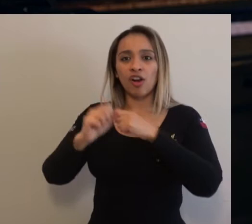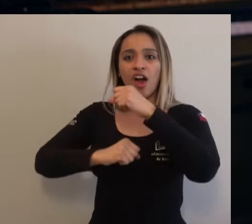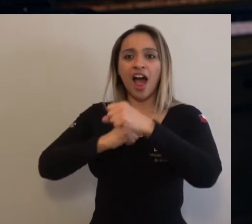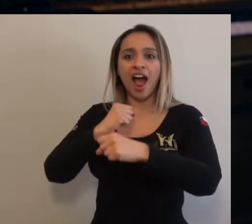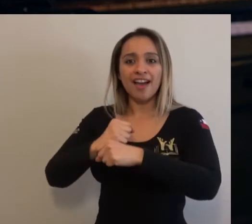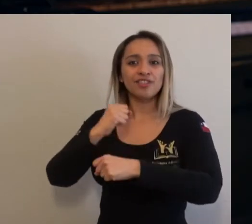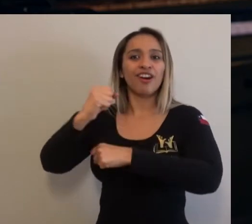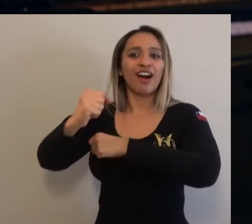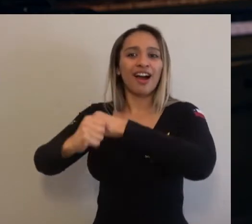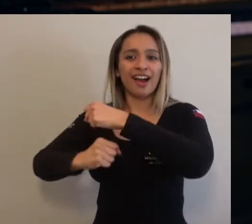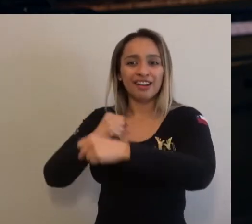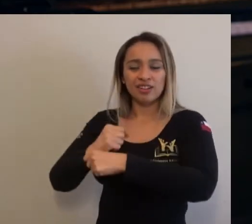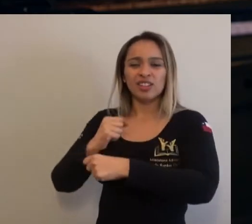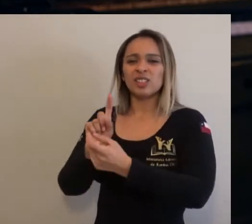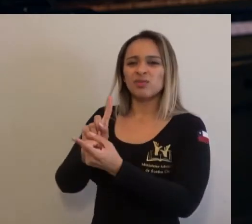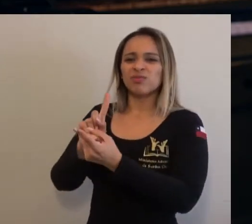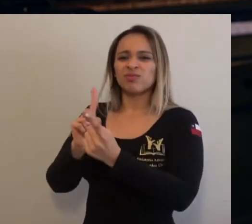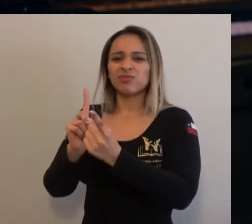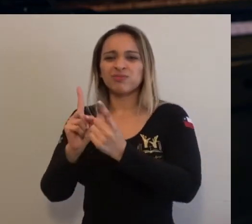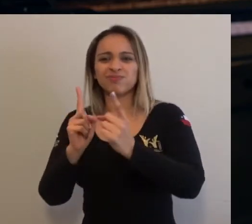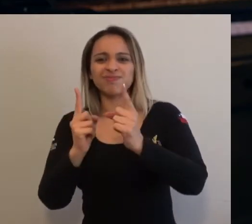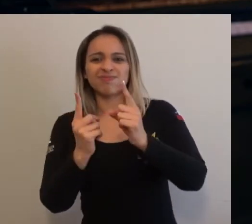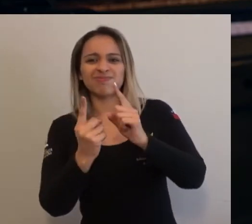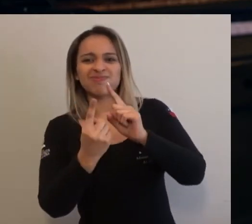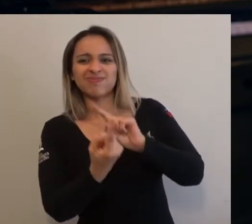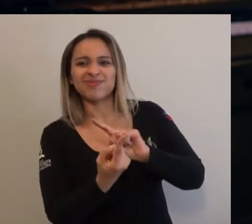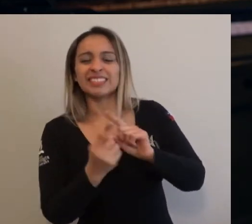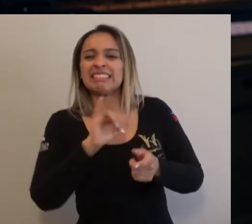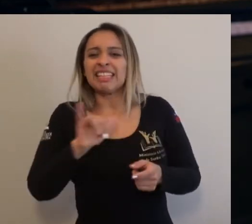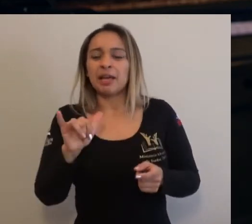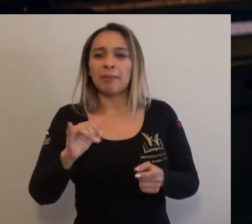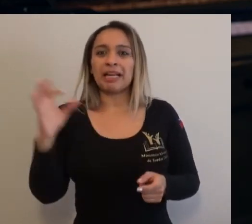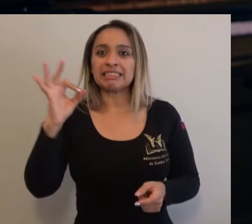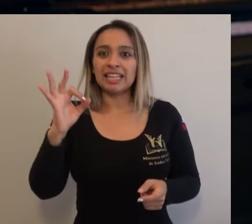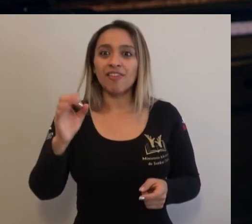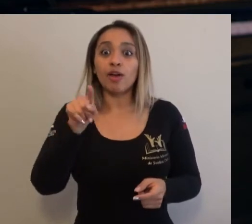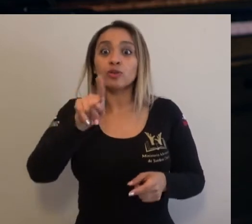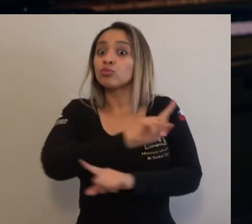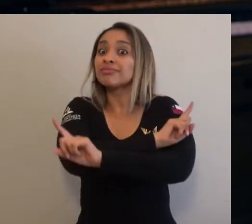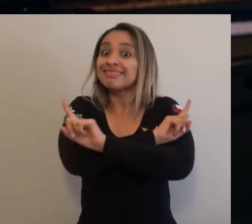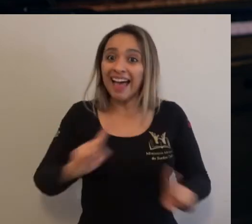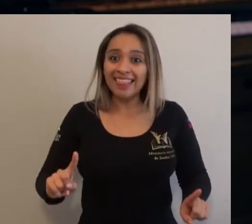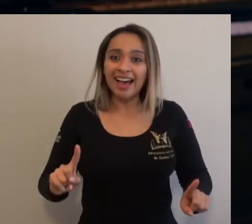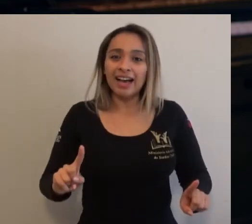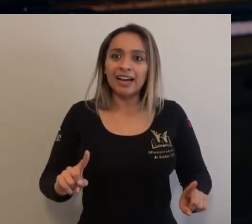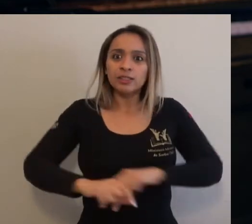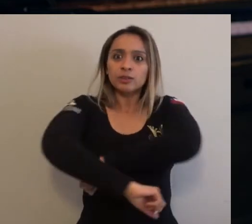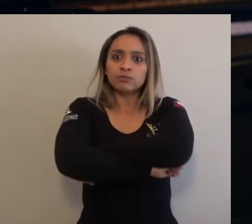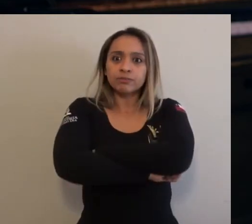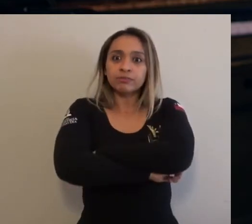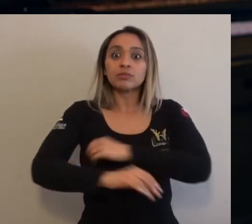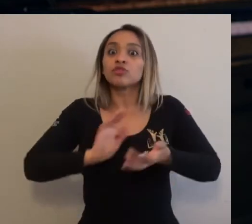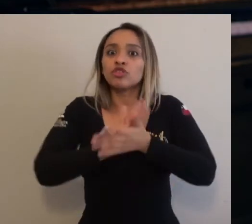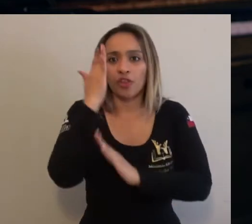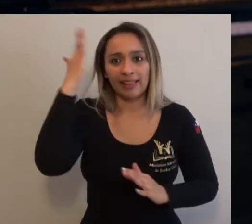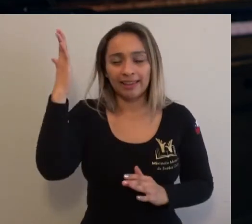de los años eso se fue trastornando y se fue pensando de que el día de reposo era un día para no hacer absolutamente nada, y